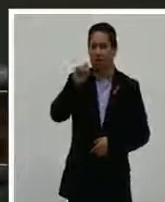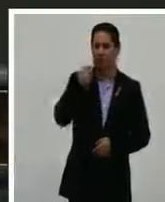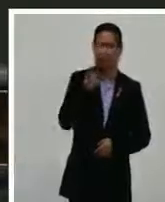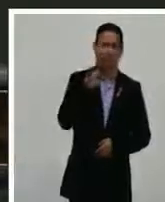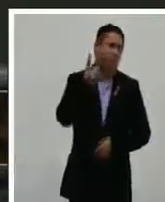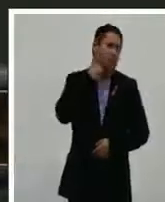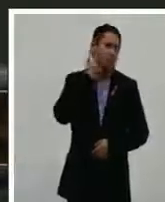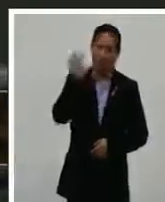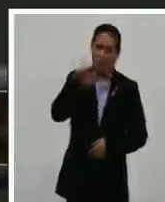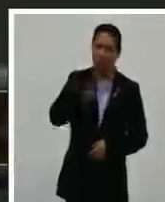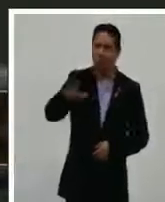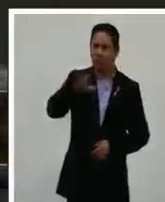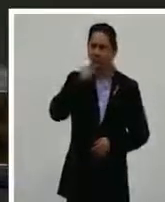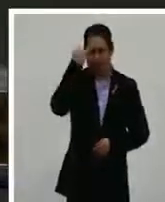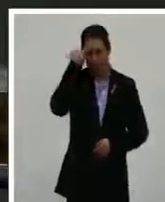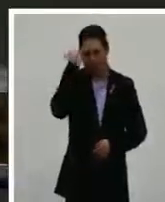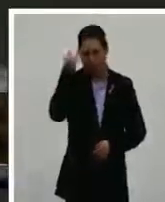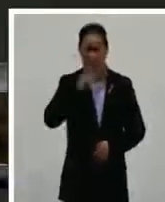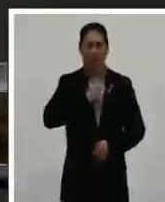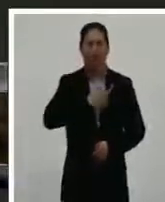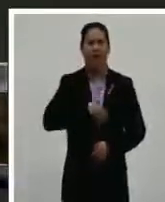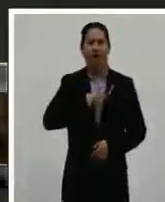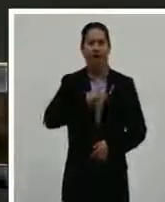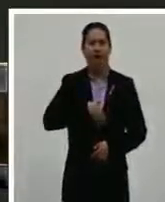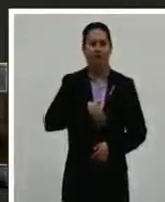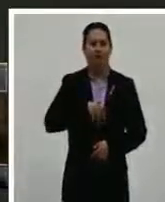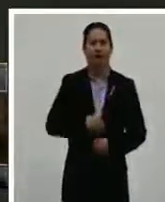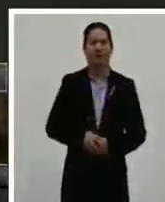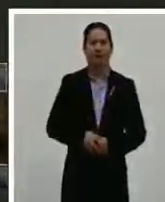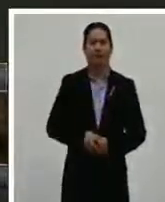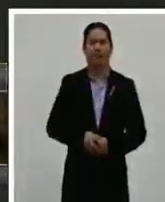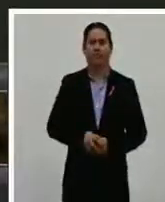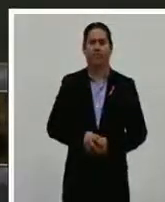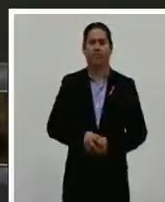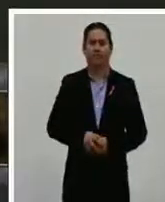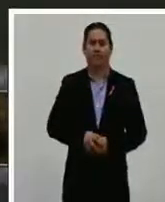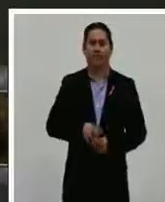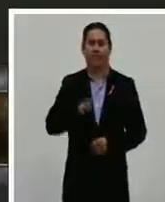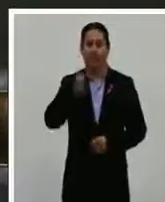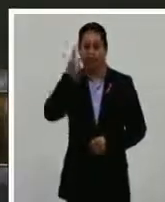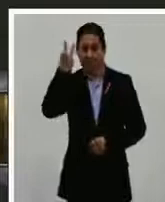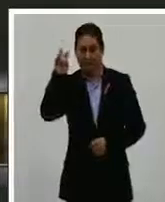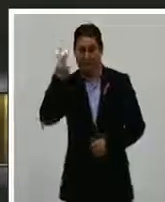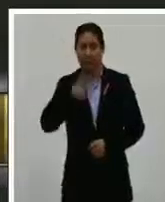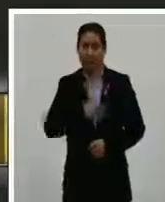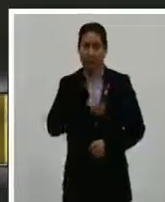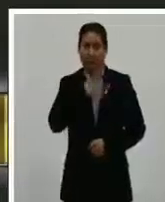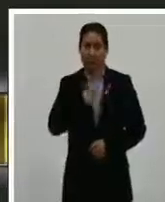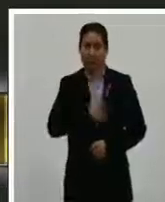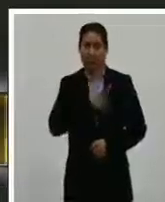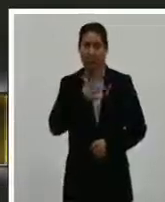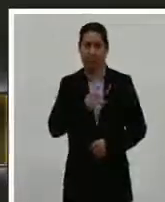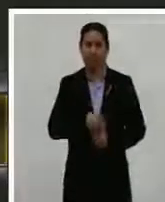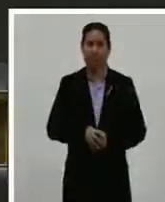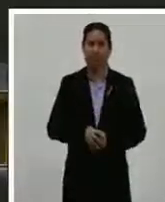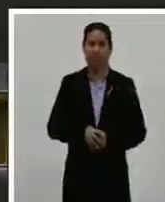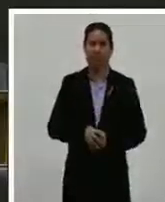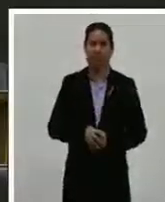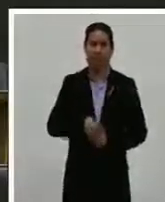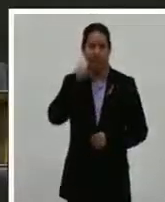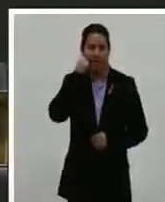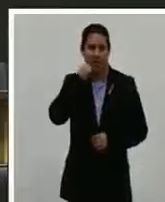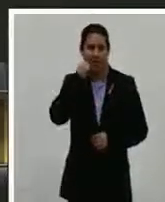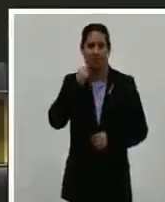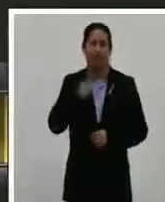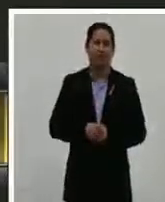iniciativa el cáncer es un asunto sensible en nuestro país toda vez que al año se presenta un